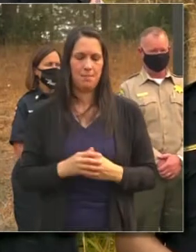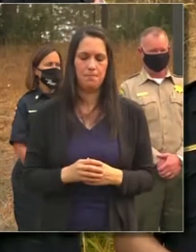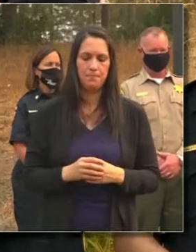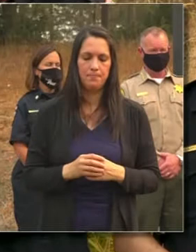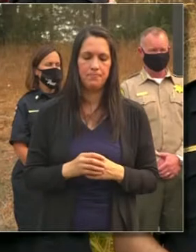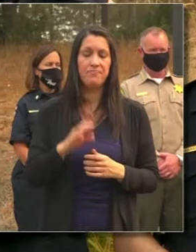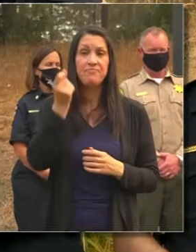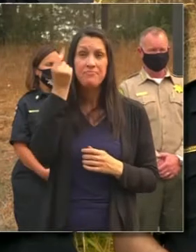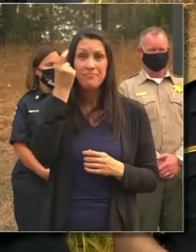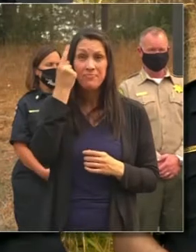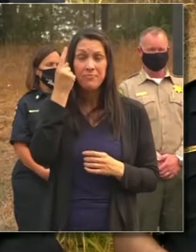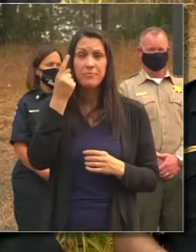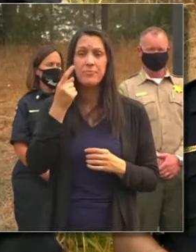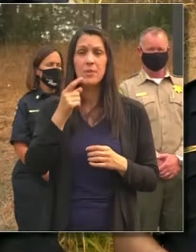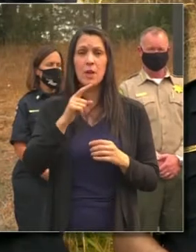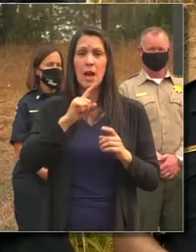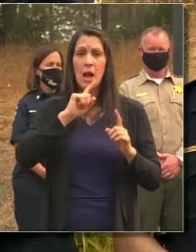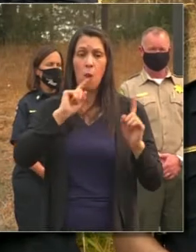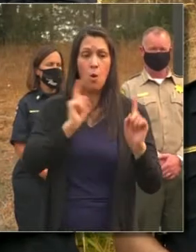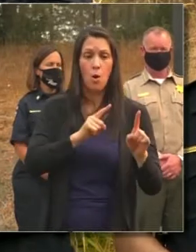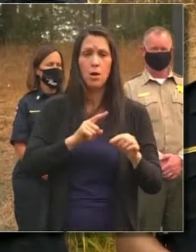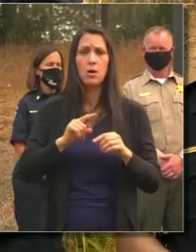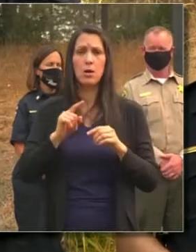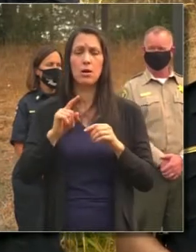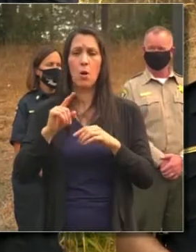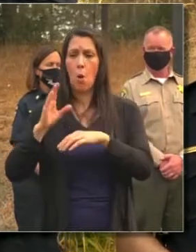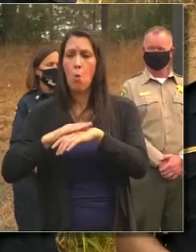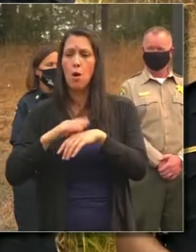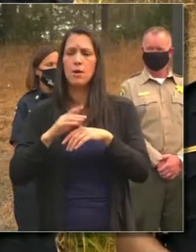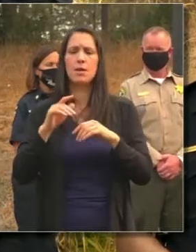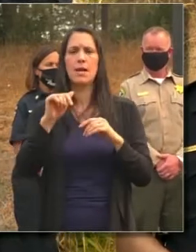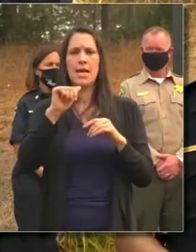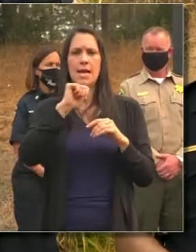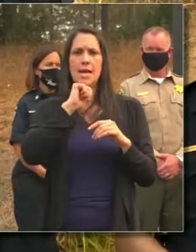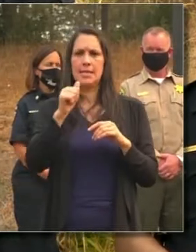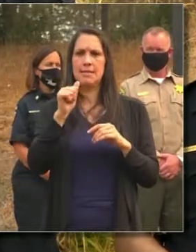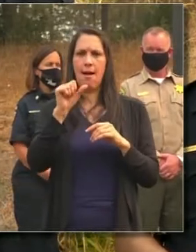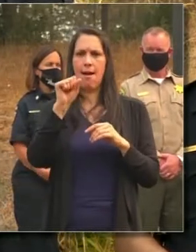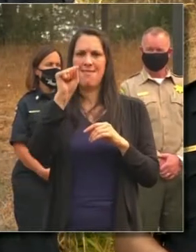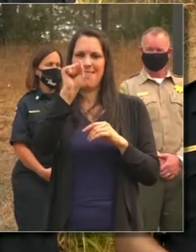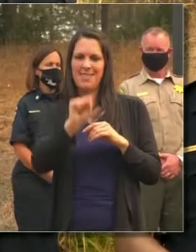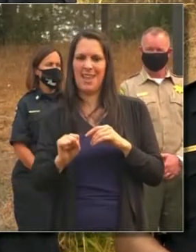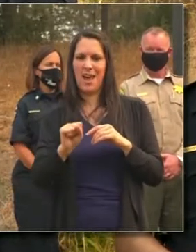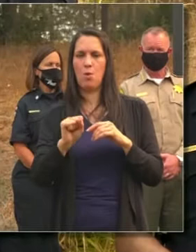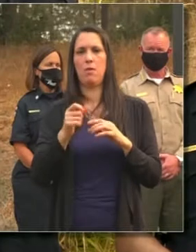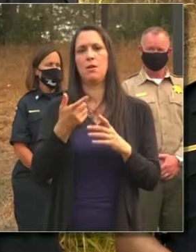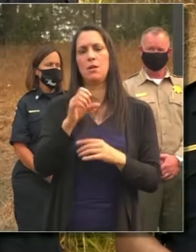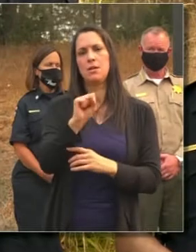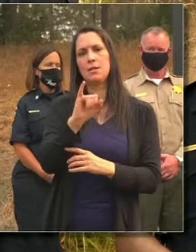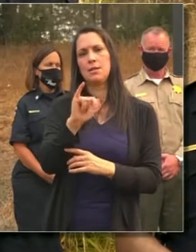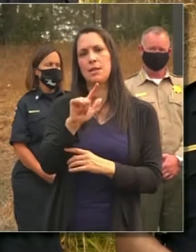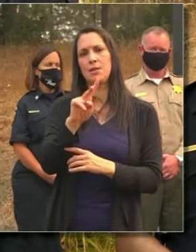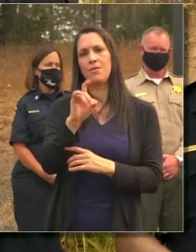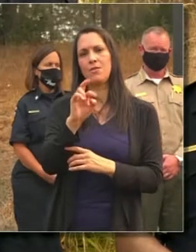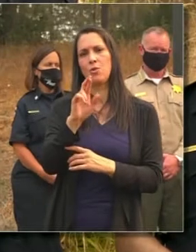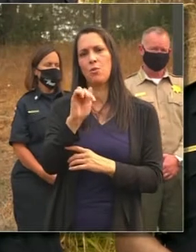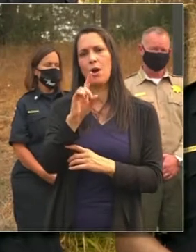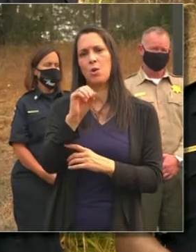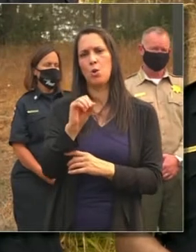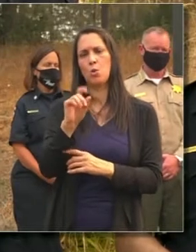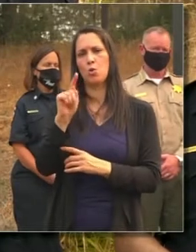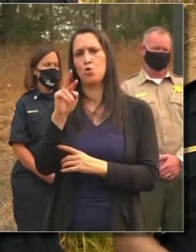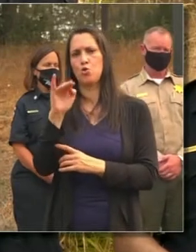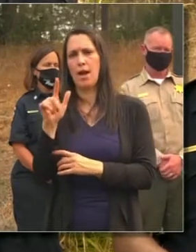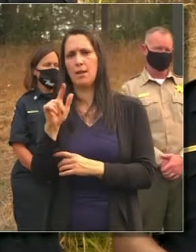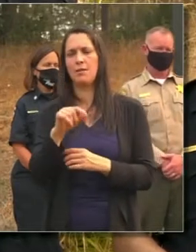para hacer claros esas órdenes y advertencias no se extienden más al sur que los puntos de shield hora del tren